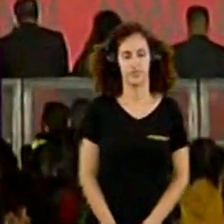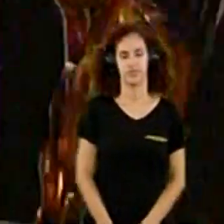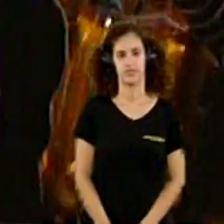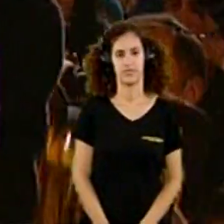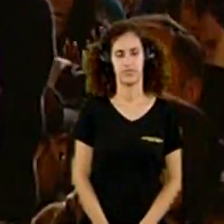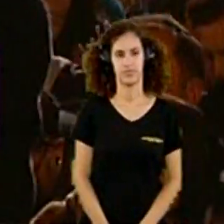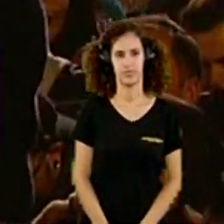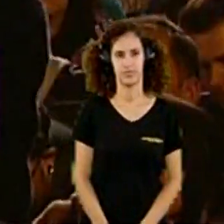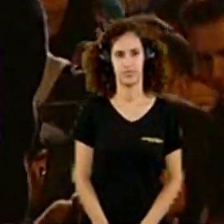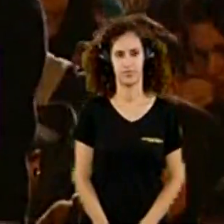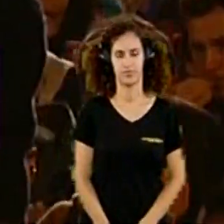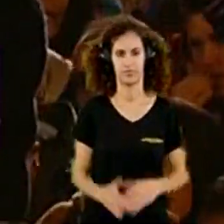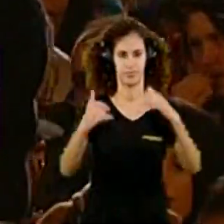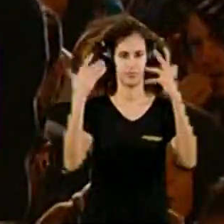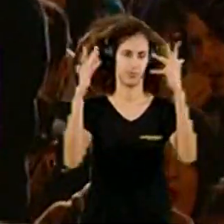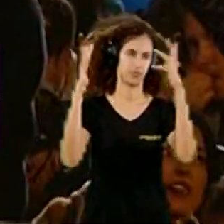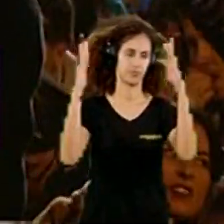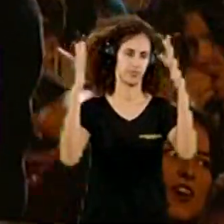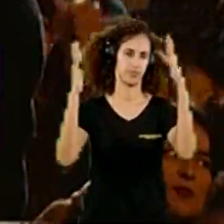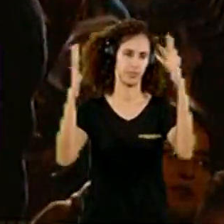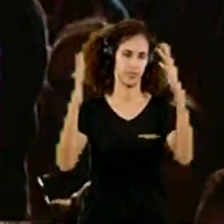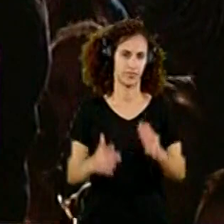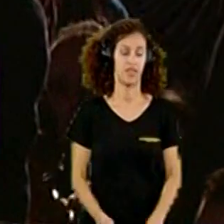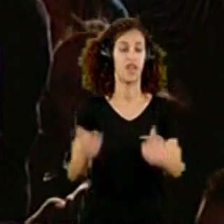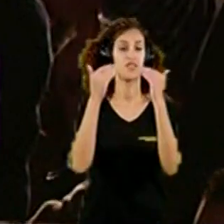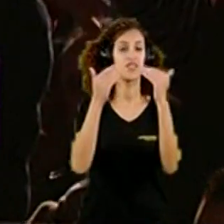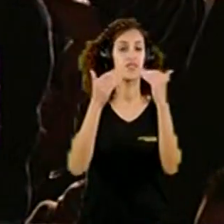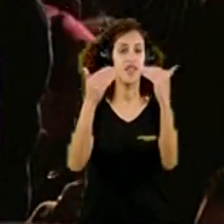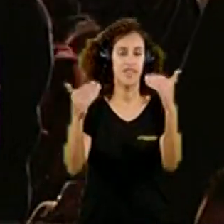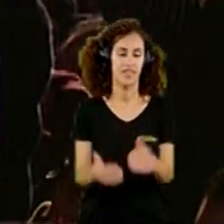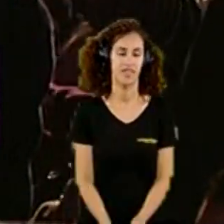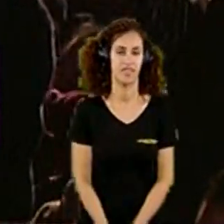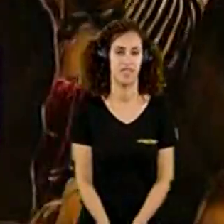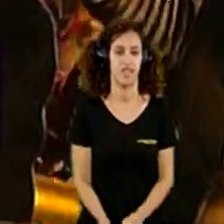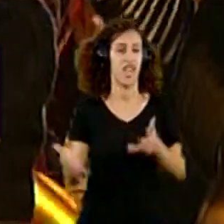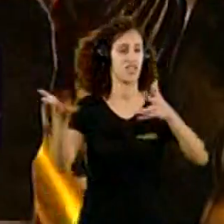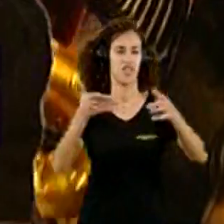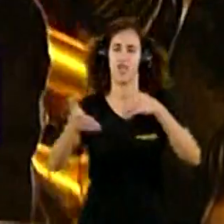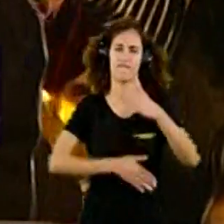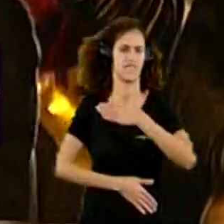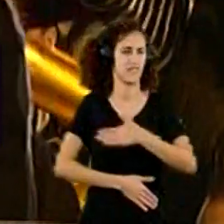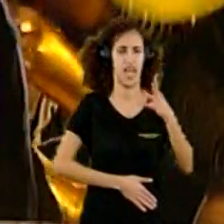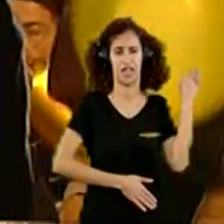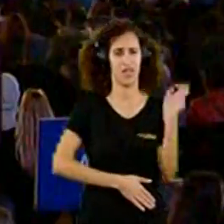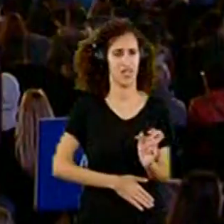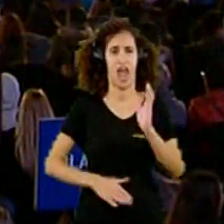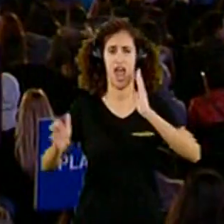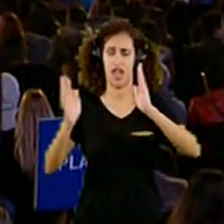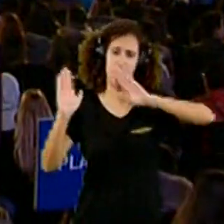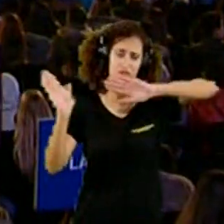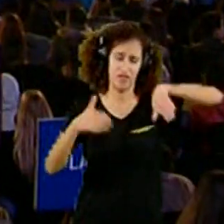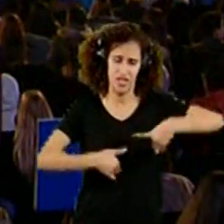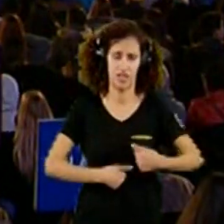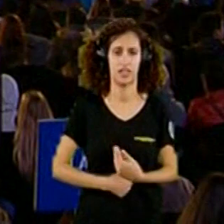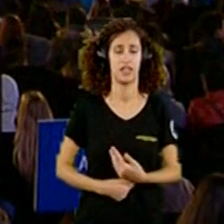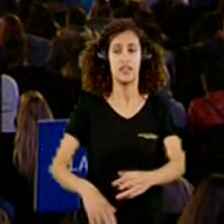Coordinador de los grupos del carnaval, y es que Pepe va siempre con camisa de cuadro, por eso es auténtica. De estar aquí en la final,